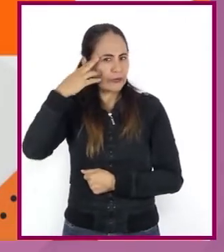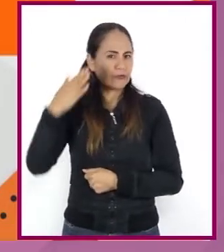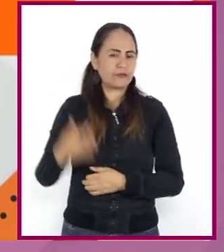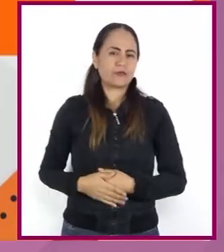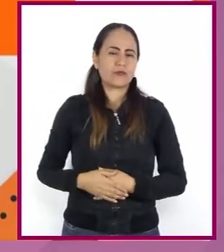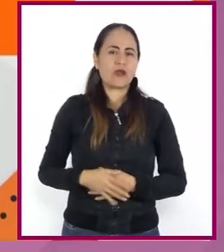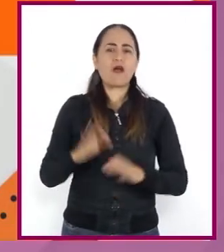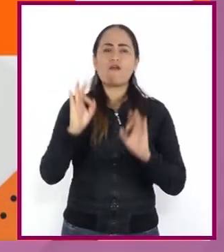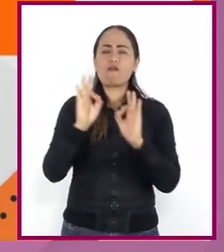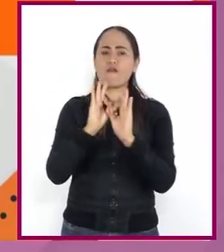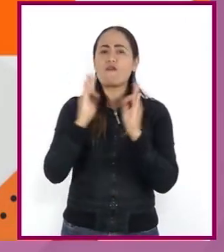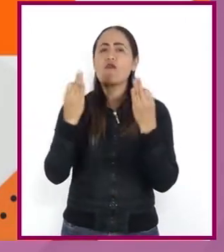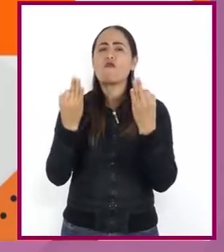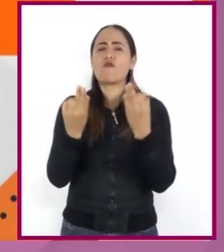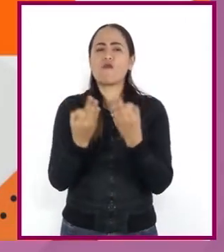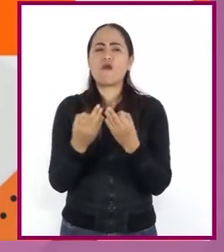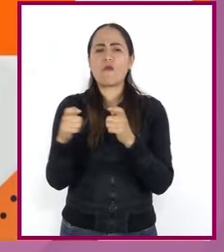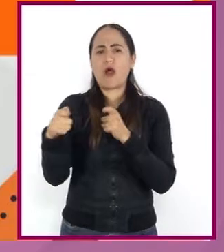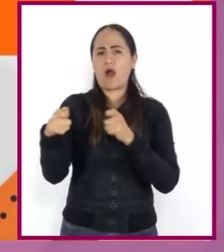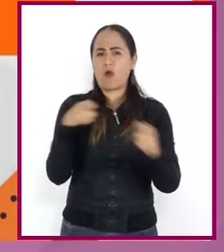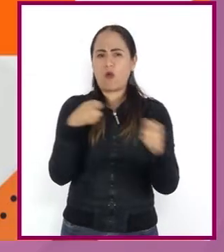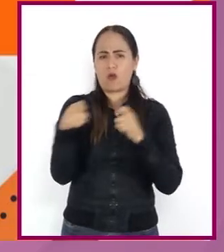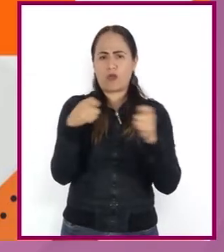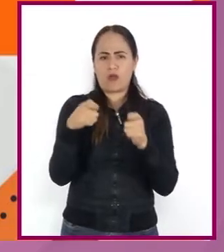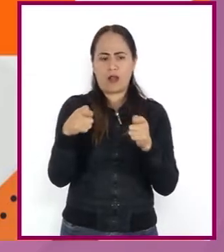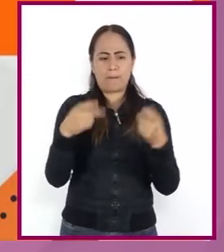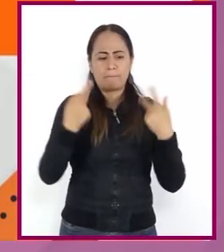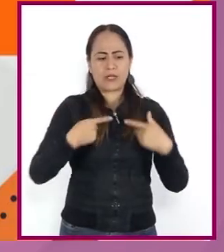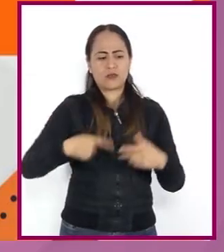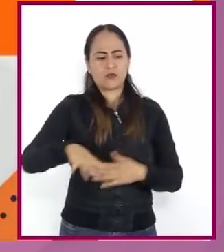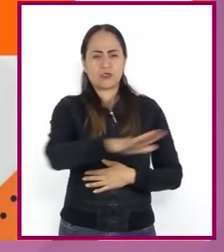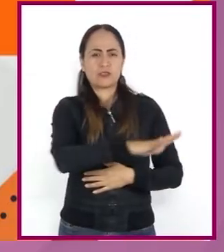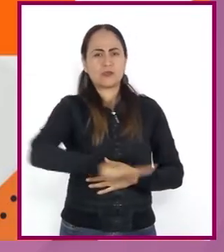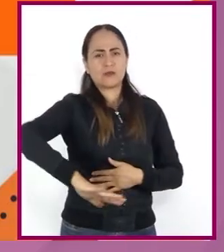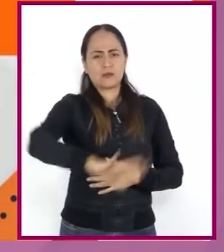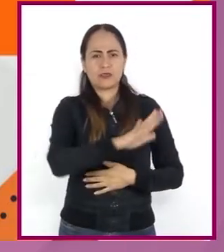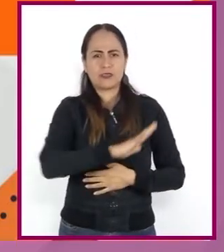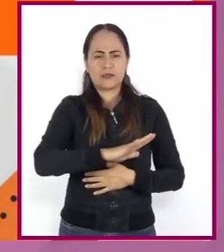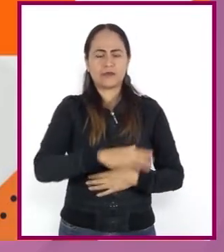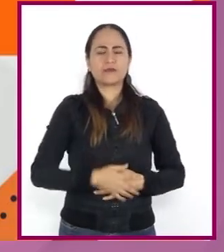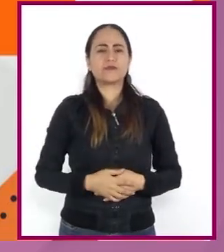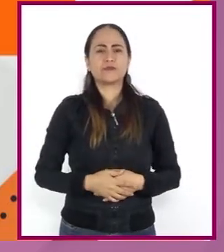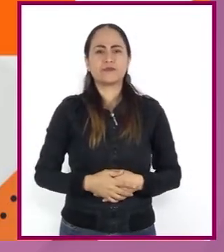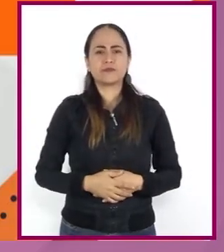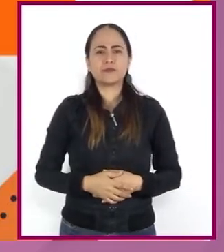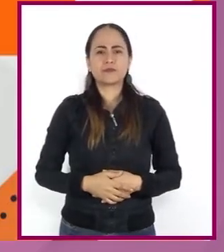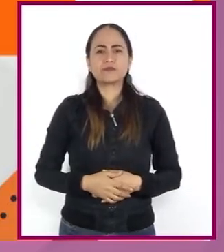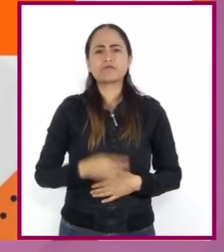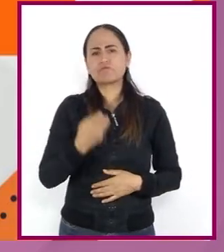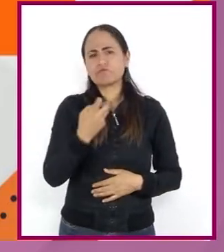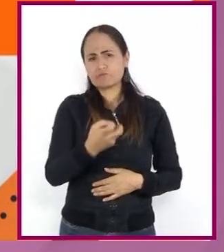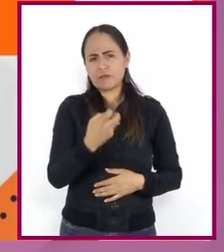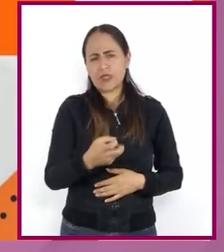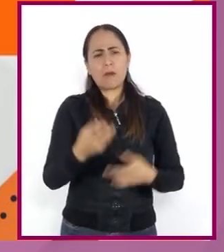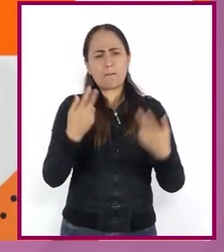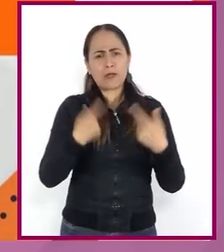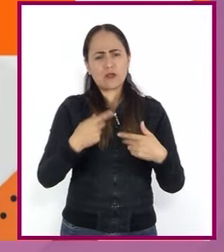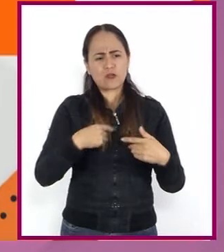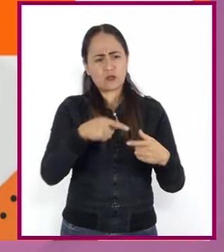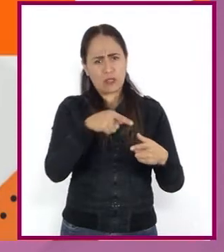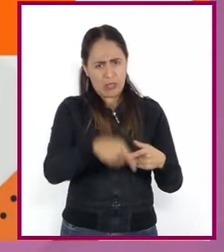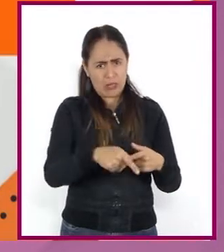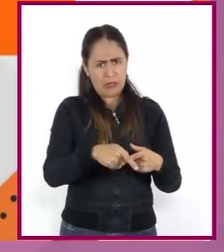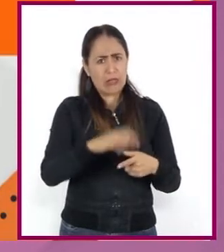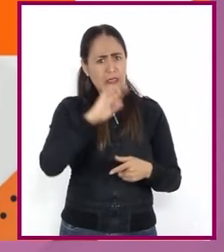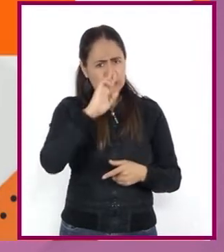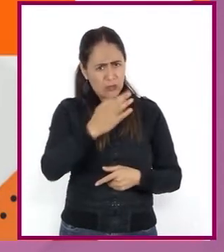nueva forma de regular la vida de la sociedad que dio un lugar diferente al ciudadano y le